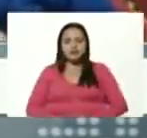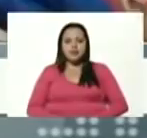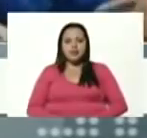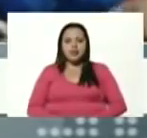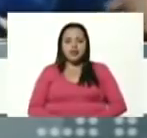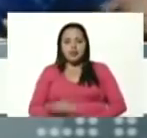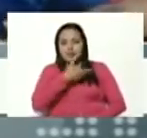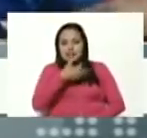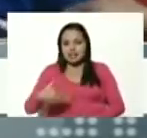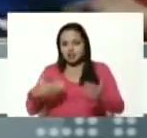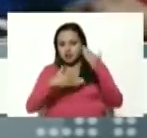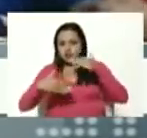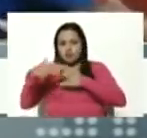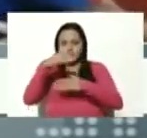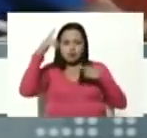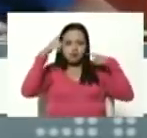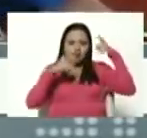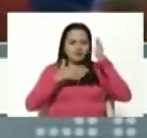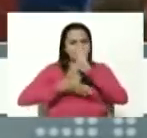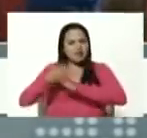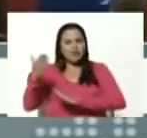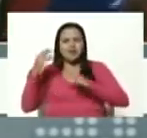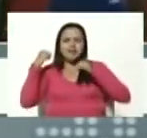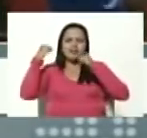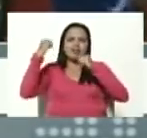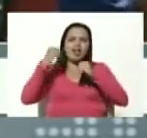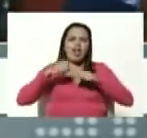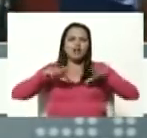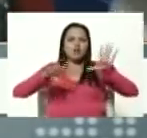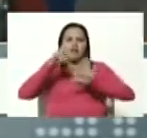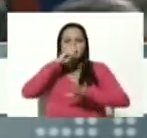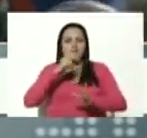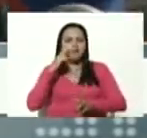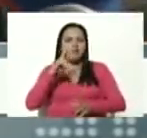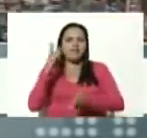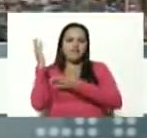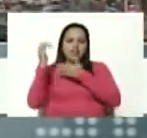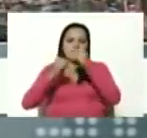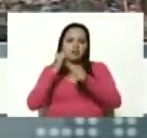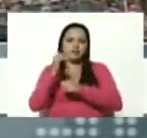comandante supremo Hugo Chávez. 9 años. Vamos a ver este video.